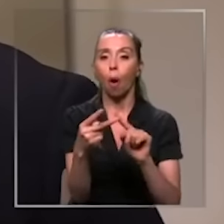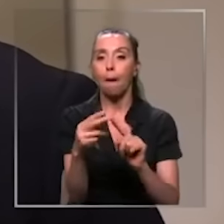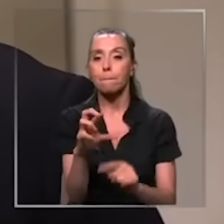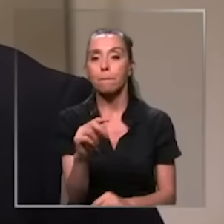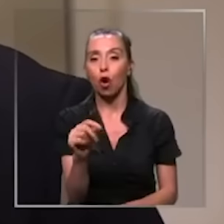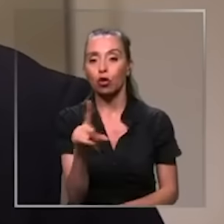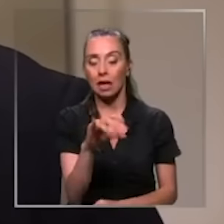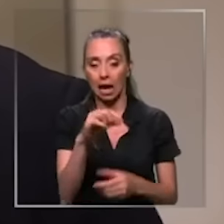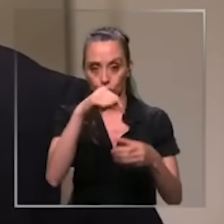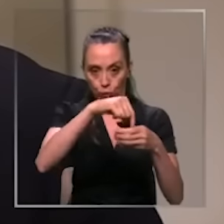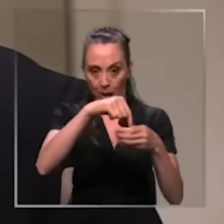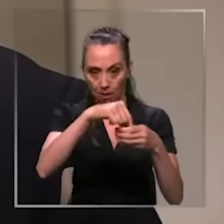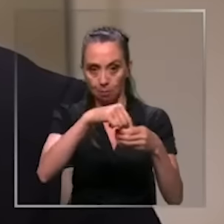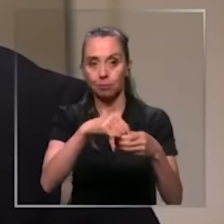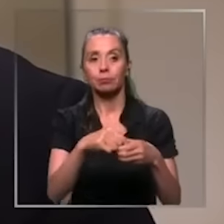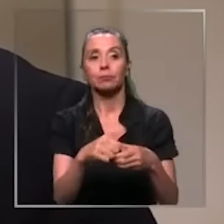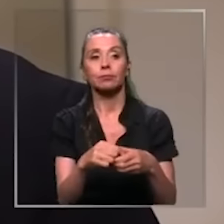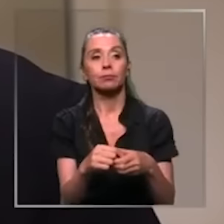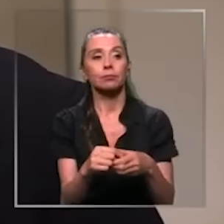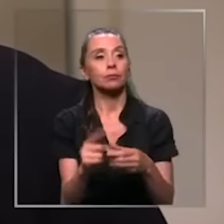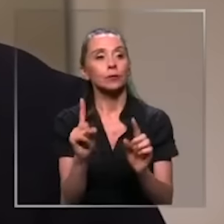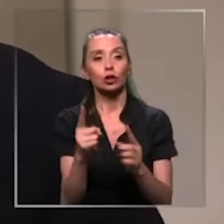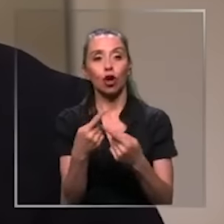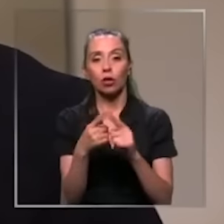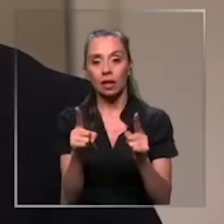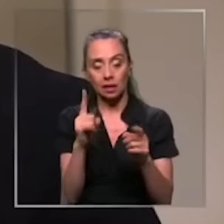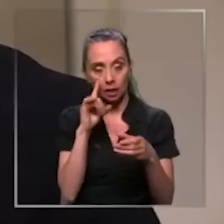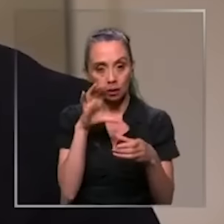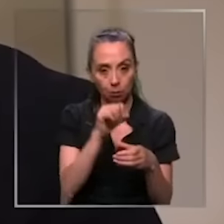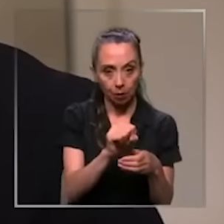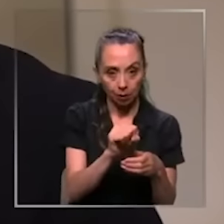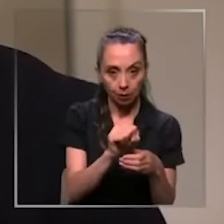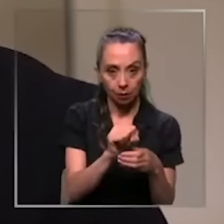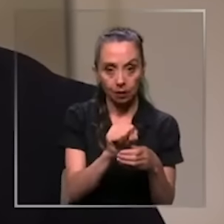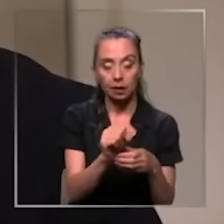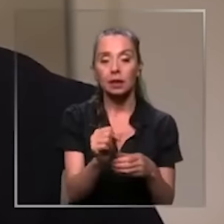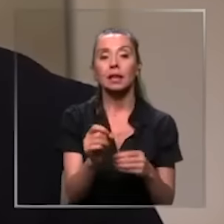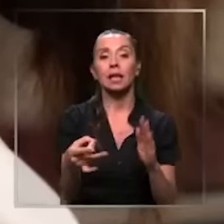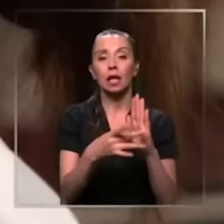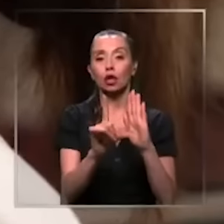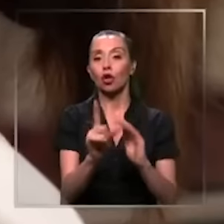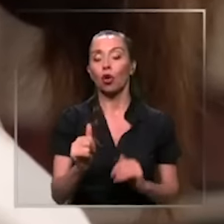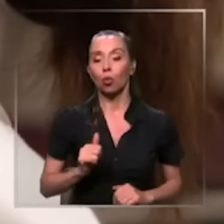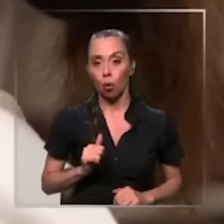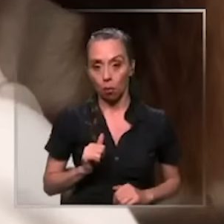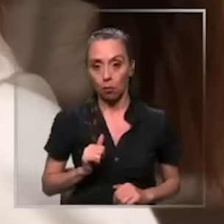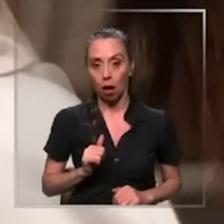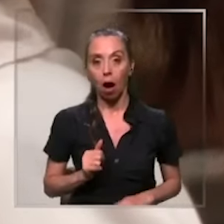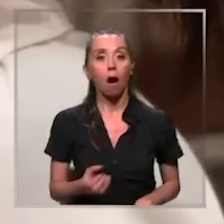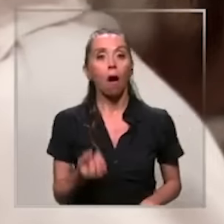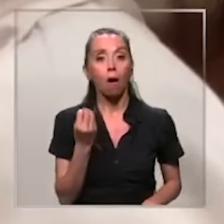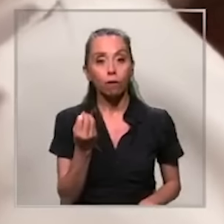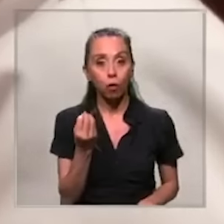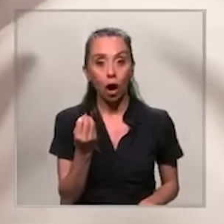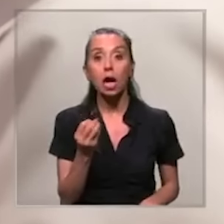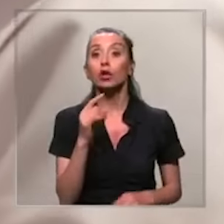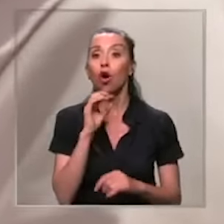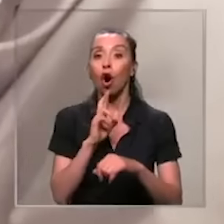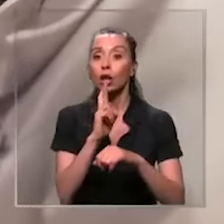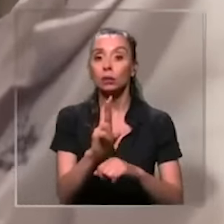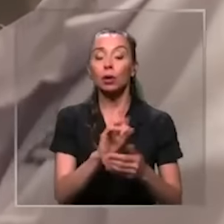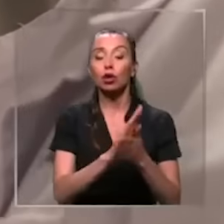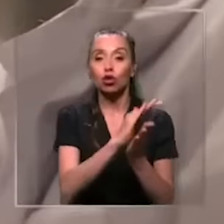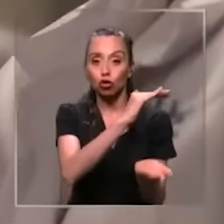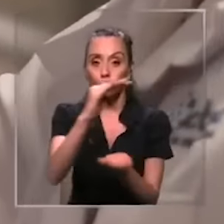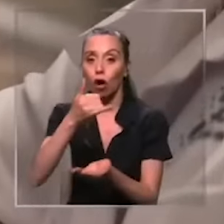digamos. No hay diferencias detectadas en el incumplimiento de eso. Buenísimo, todas estas bebidas